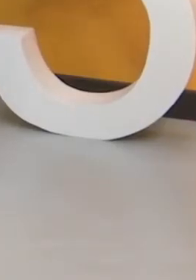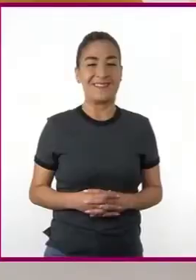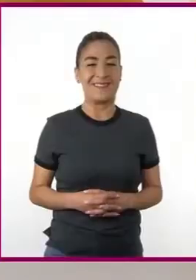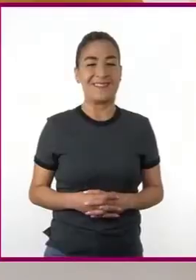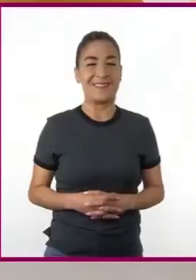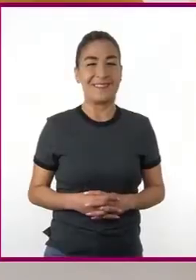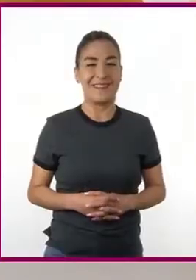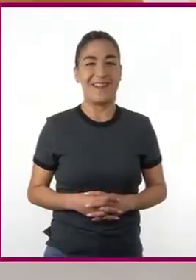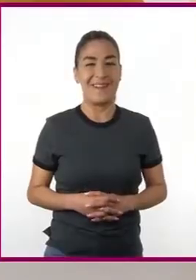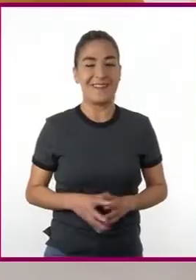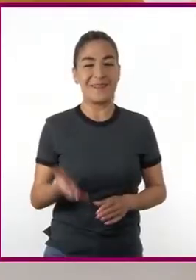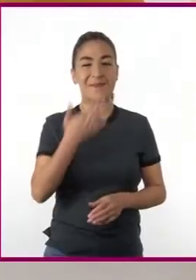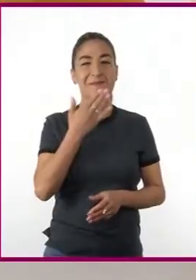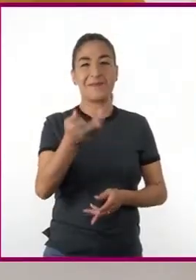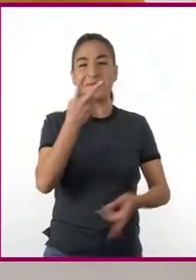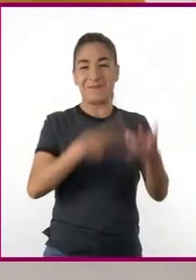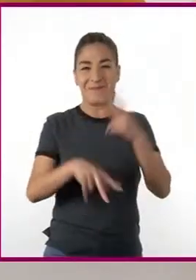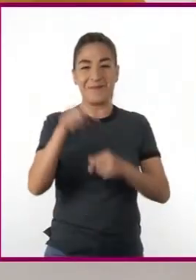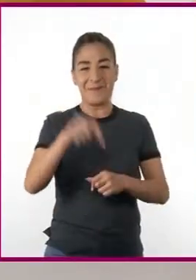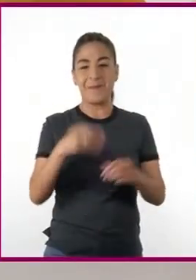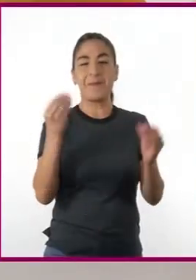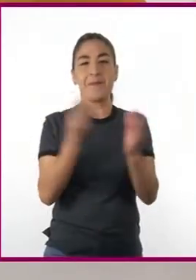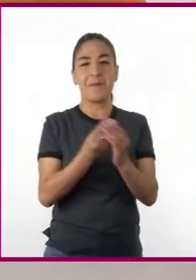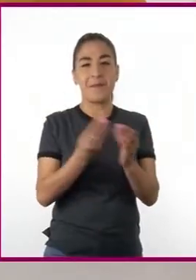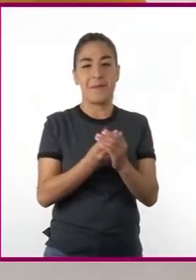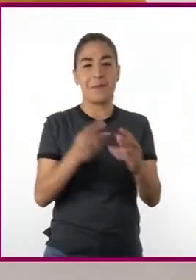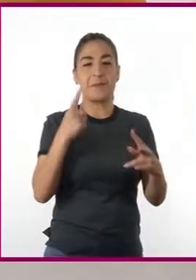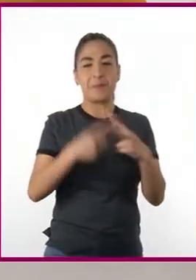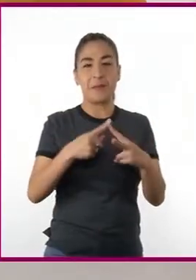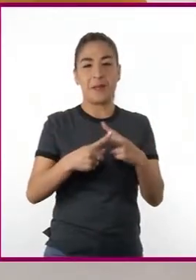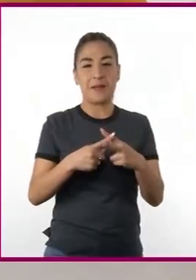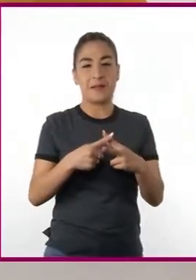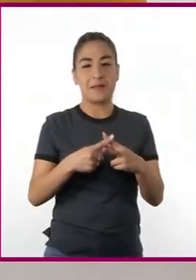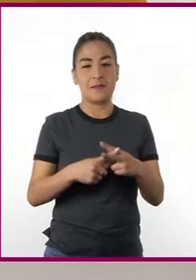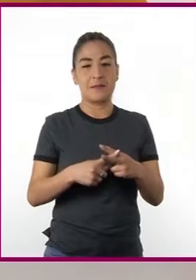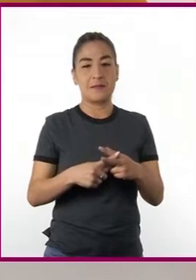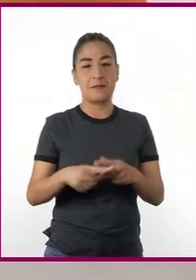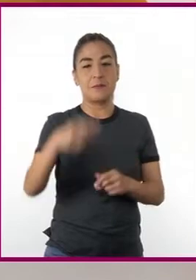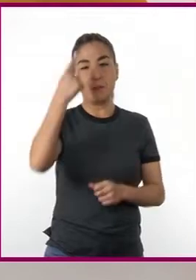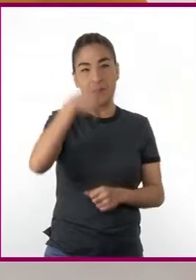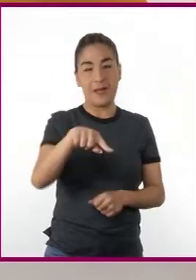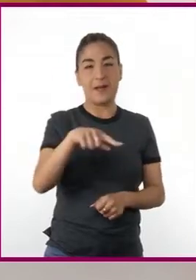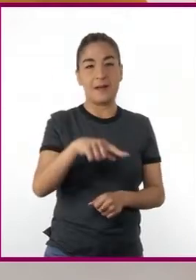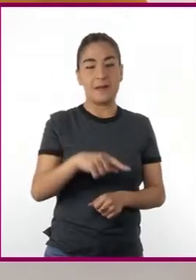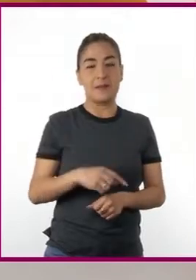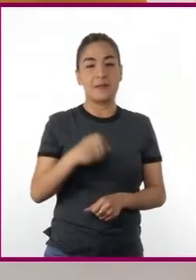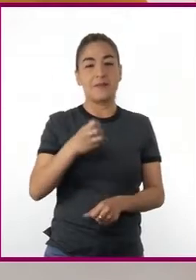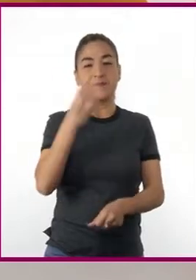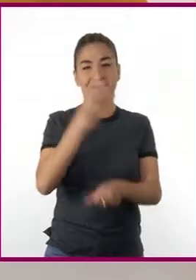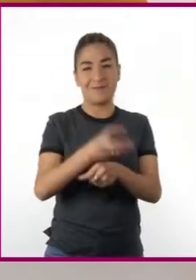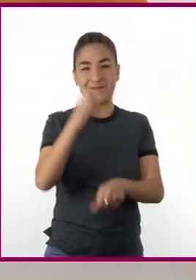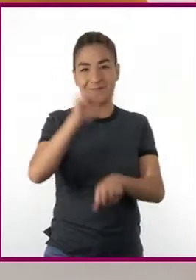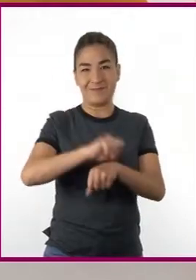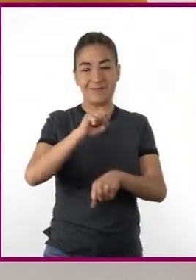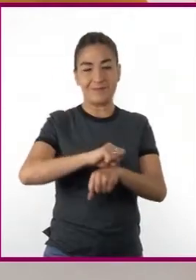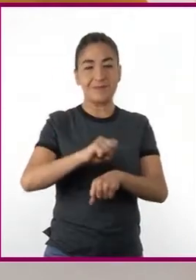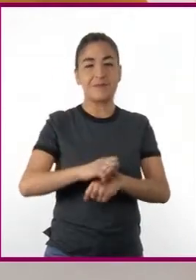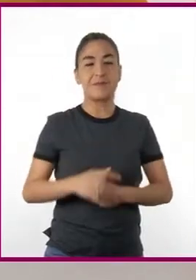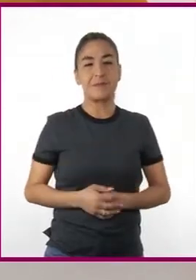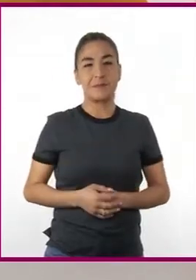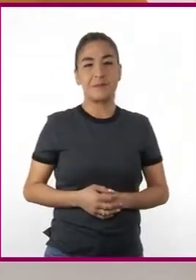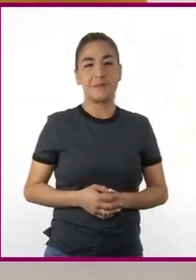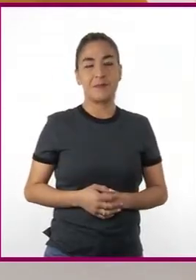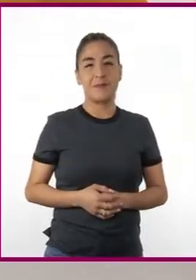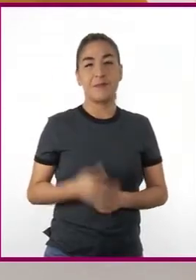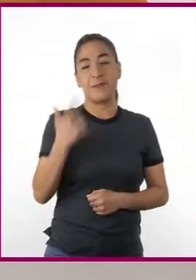Reciban una cordial bienvenida a una sesión más de matemáticas para alumnas y alumnos de tercer grado de secundaria. Me da mucho